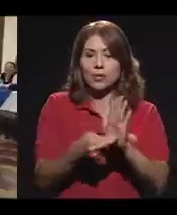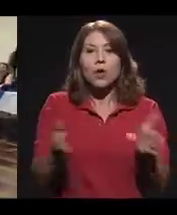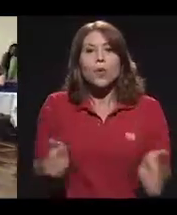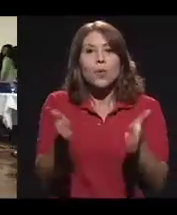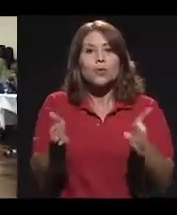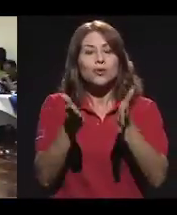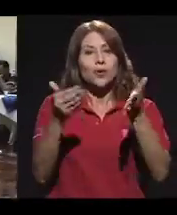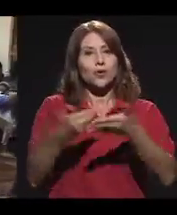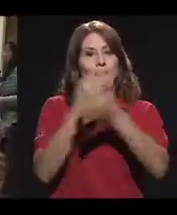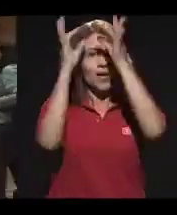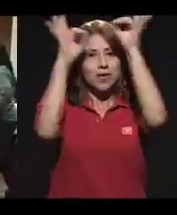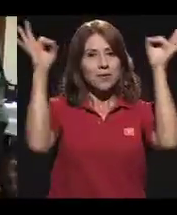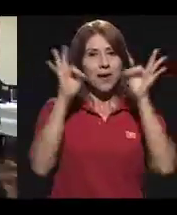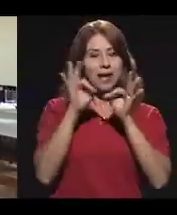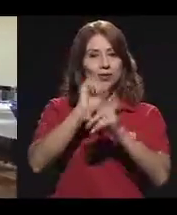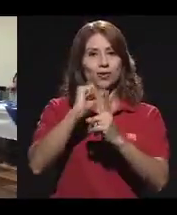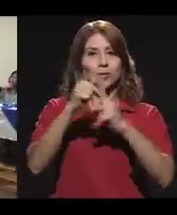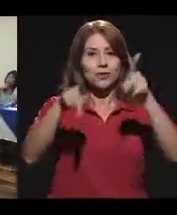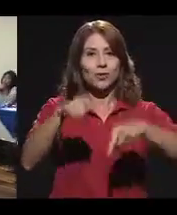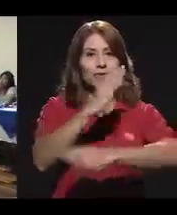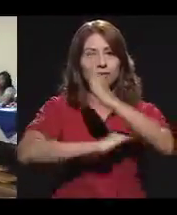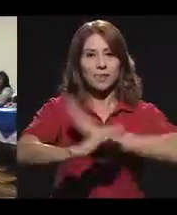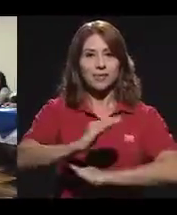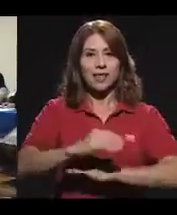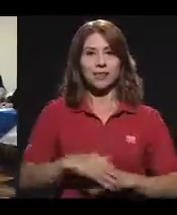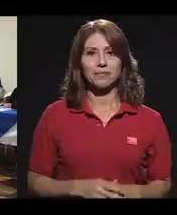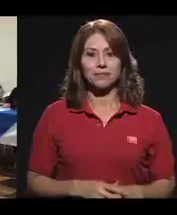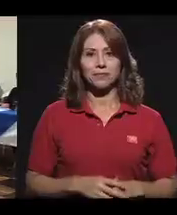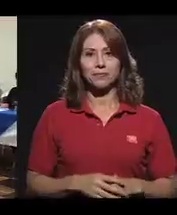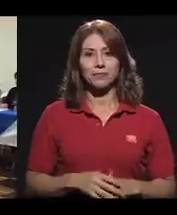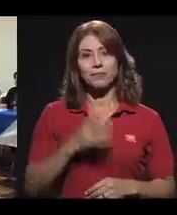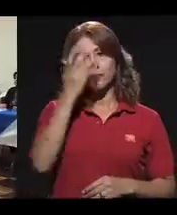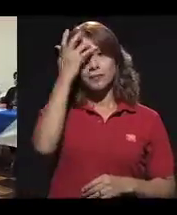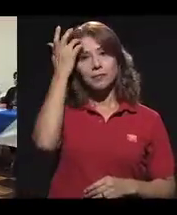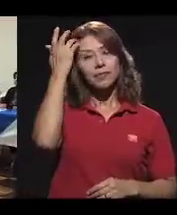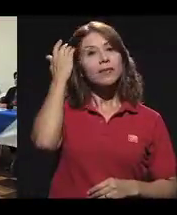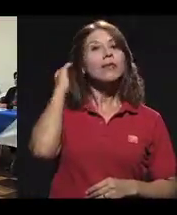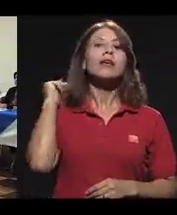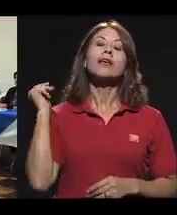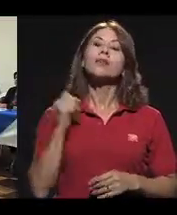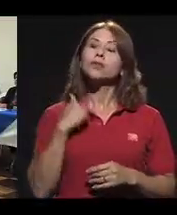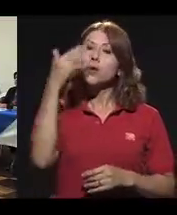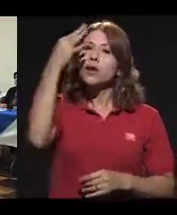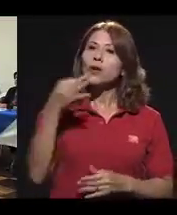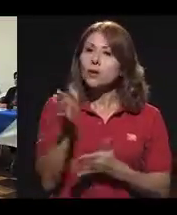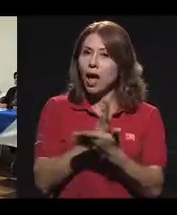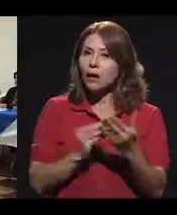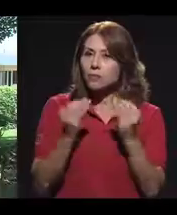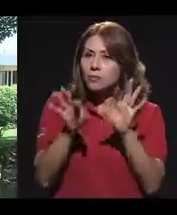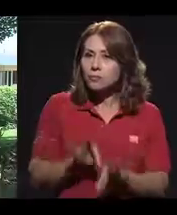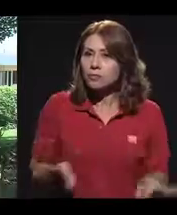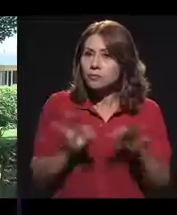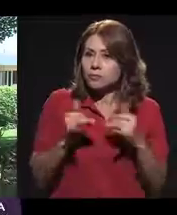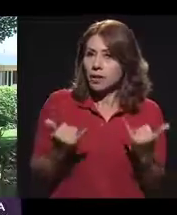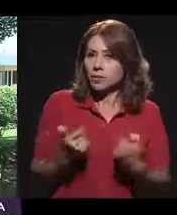de una nueva imagen social de las personas con discapacidad. Creo que algo que es prioritario en este momento